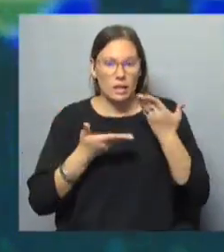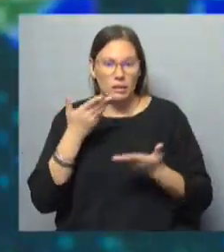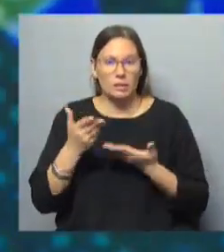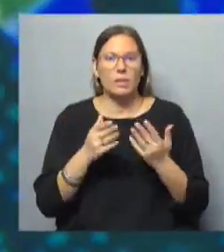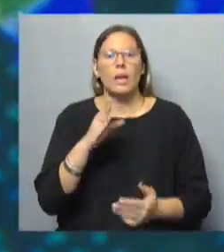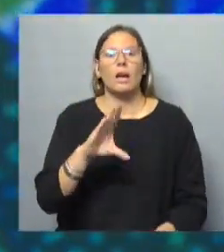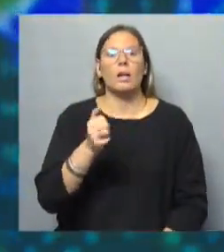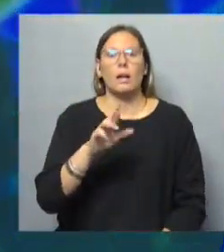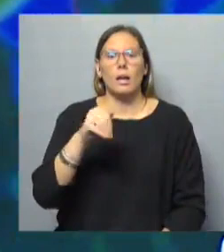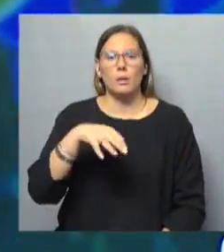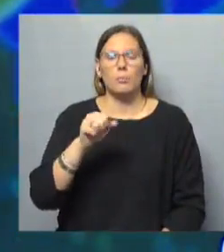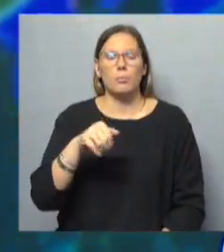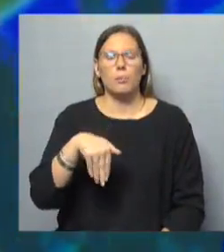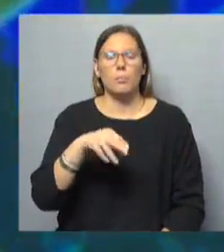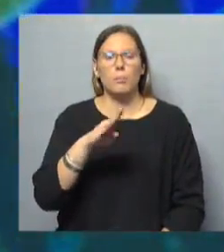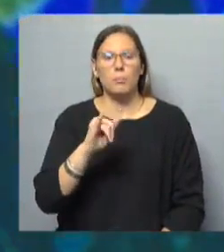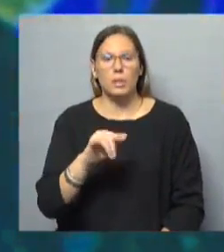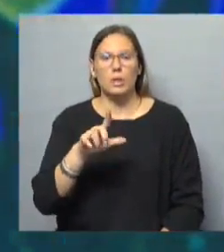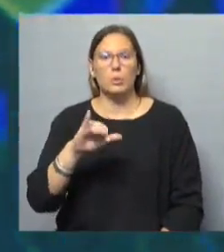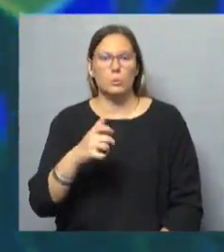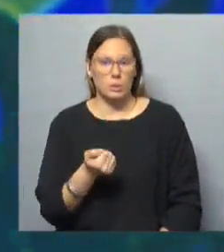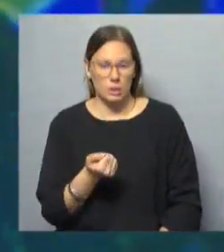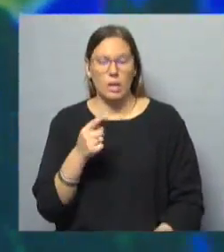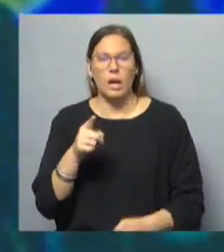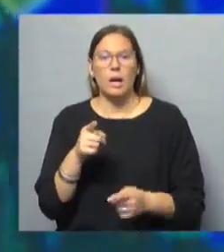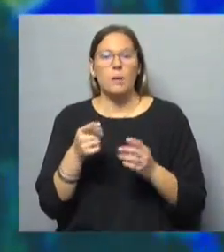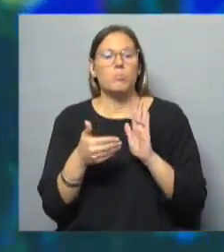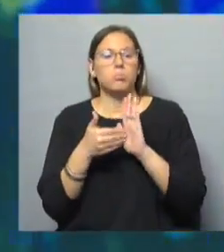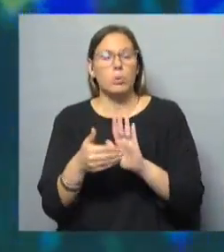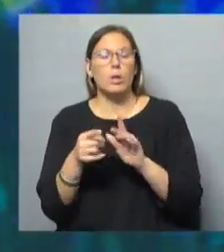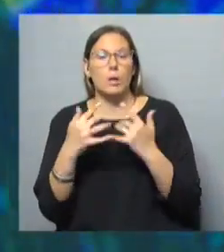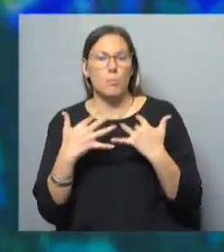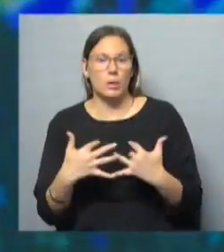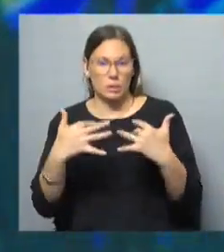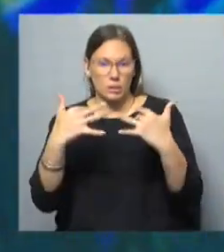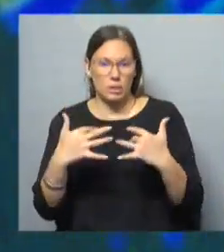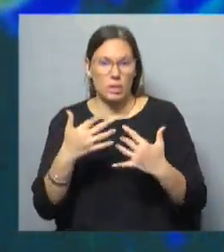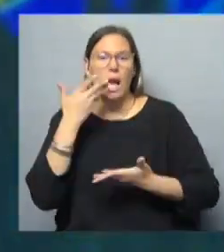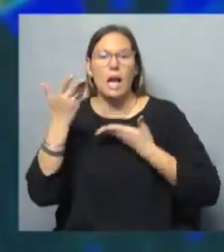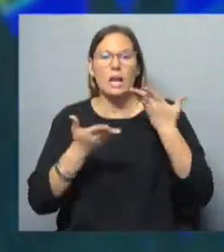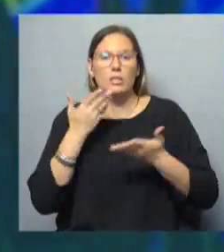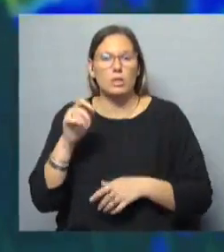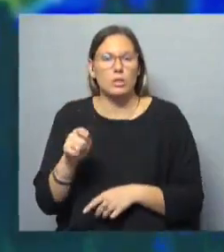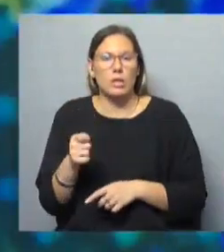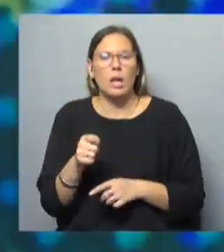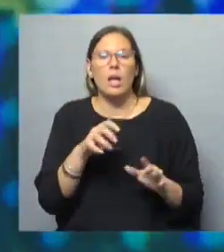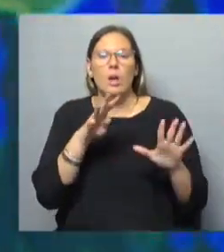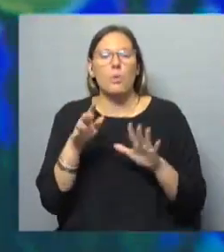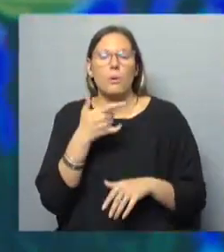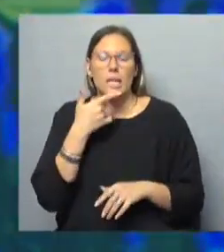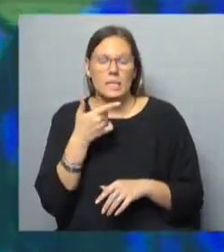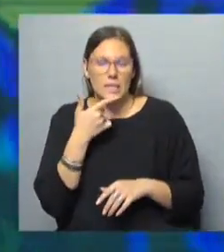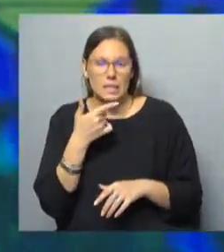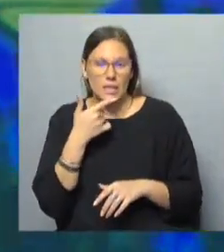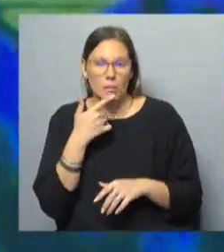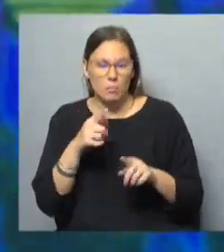Carmen Pi y de Mariana Lucía, que se van a estar presentando con su espectáculo Canciones Encendidas el 9 de septiembre en la Sala Muniz del Teatro